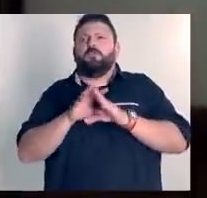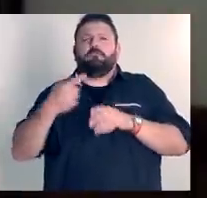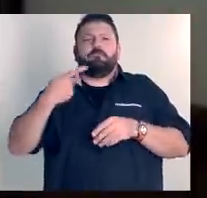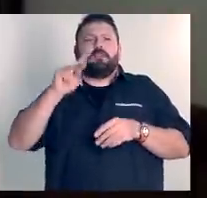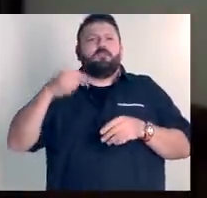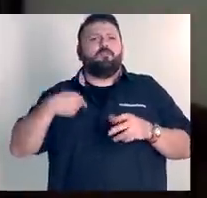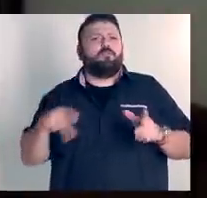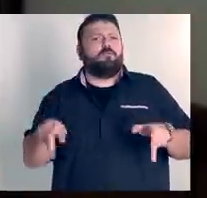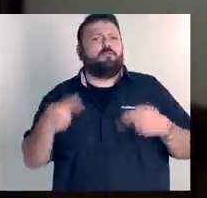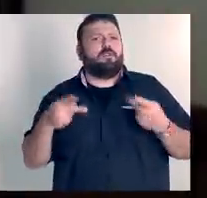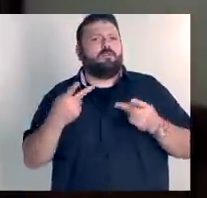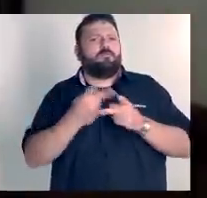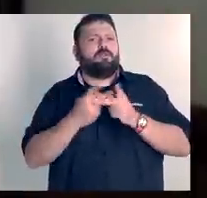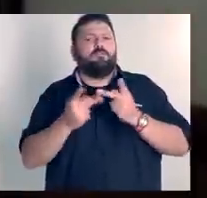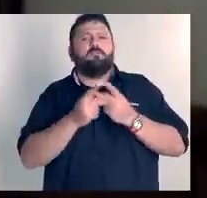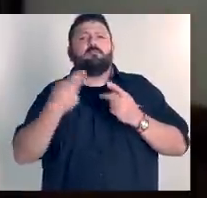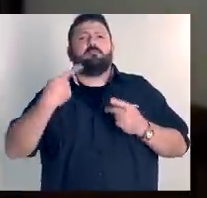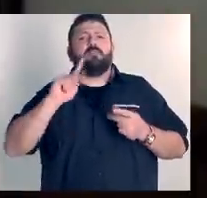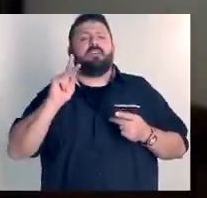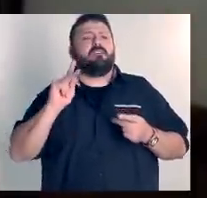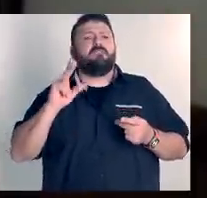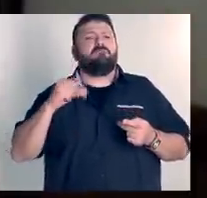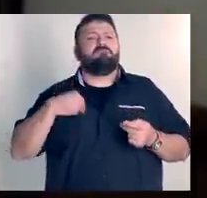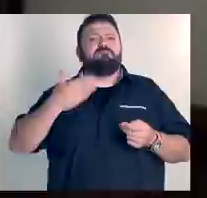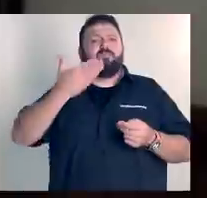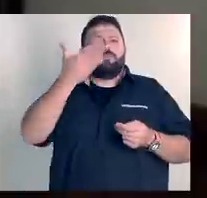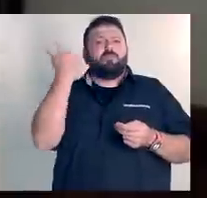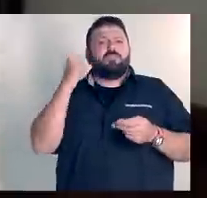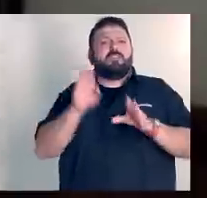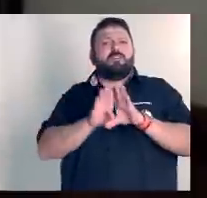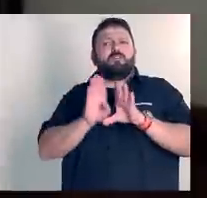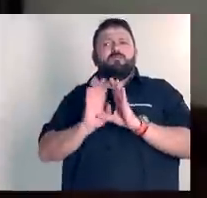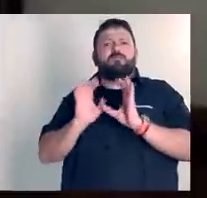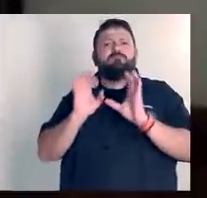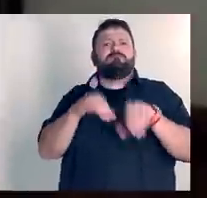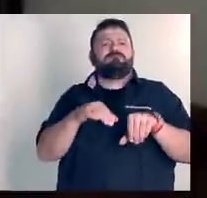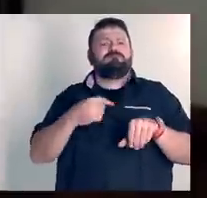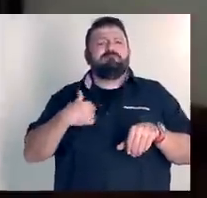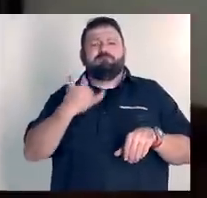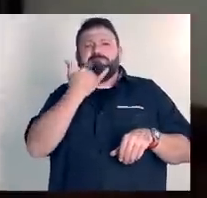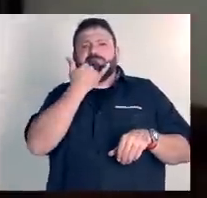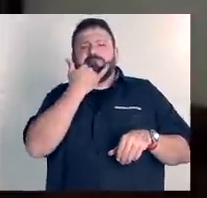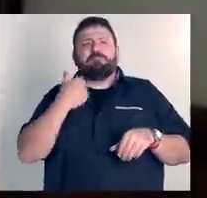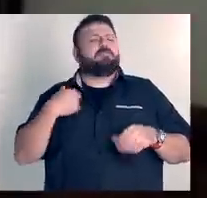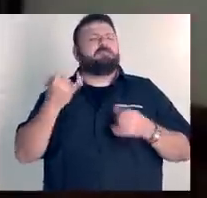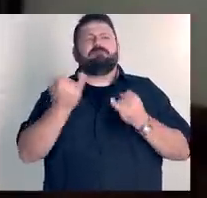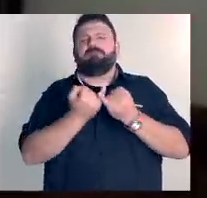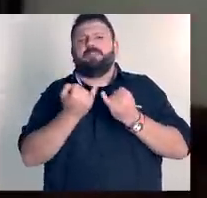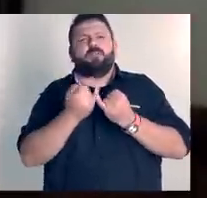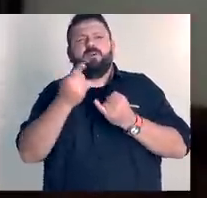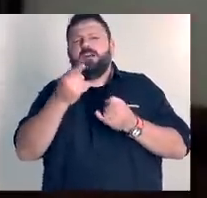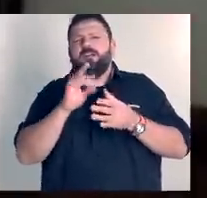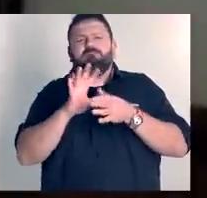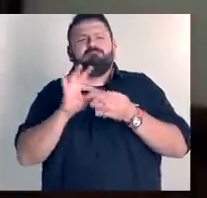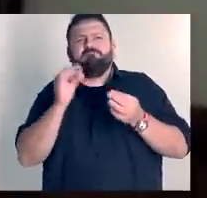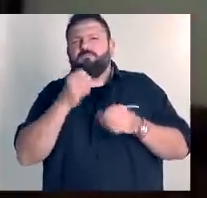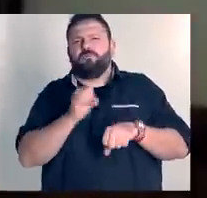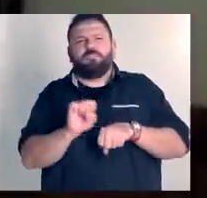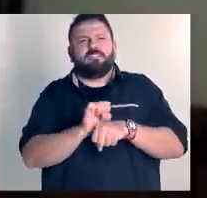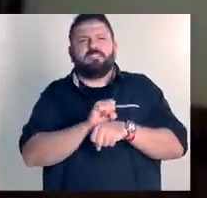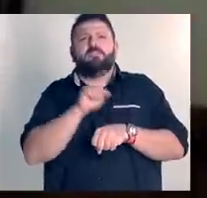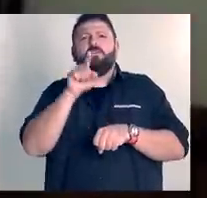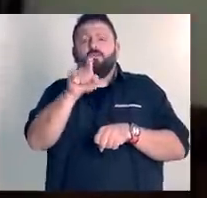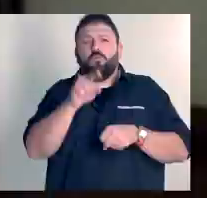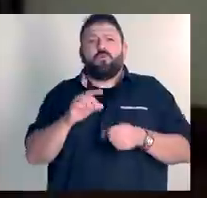no sé cómo afiliar a la gente. Afiliar a la gente es la cosa más simple. Es que tú les platiques lo que te estás